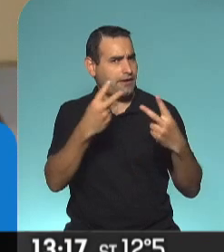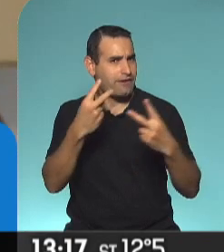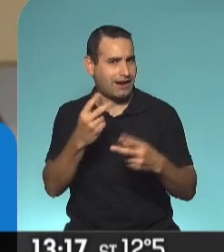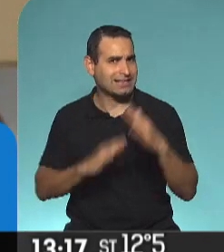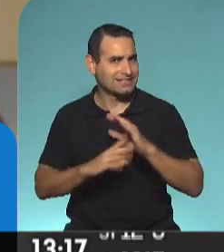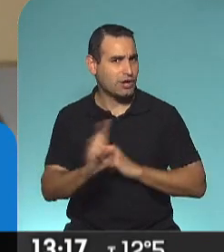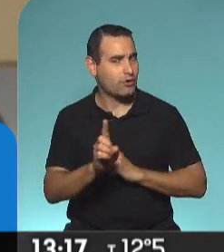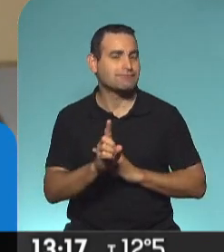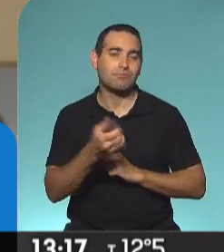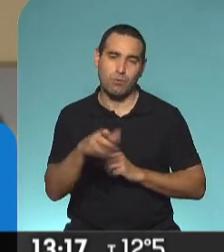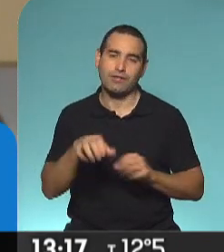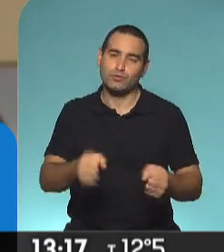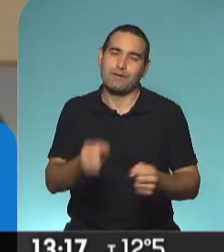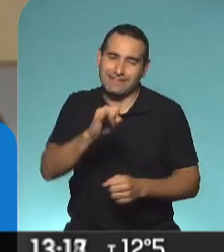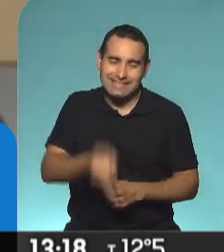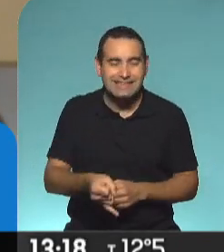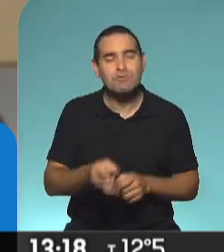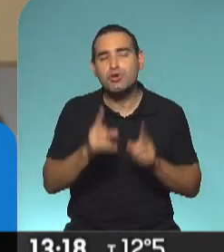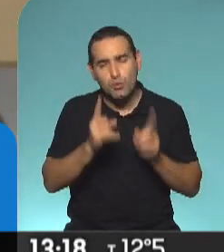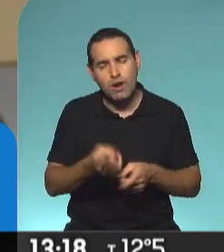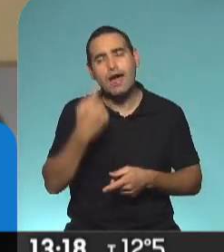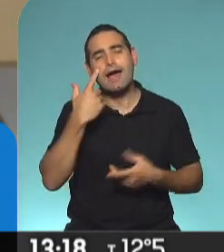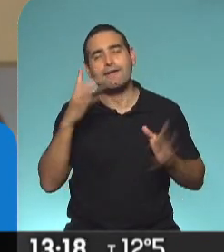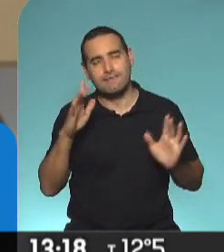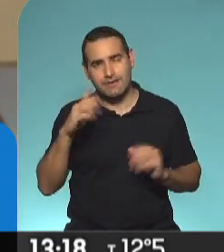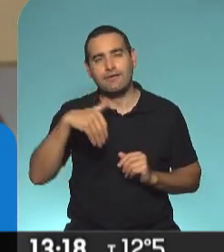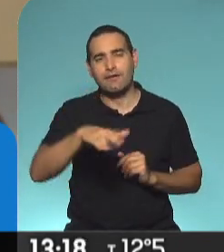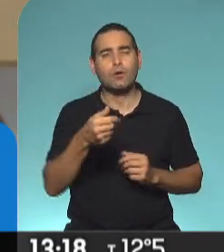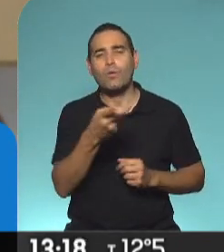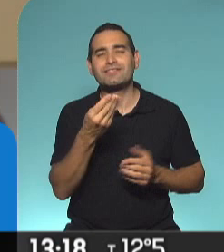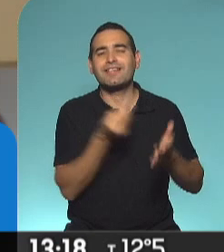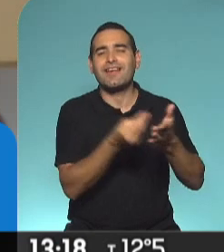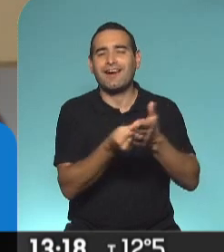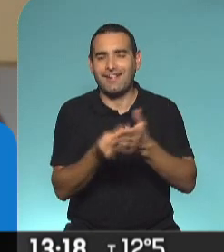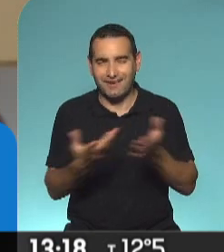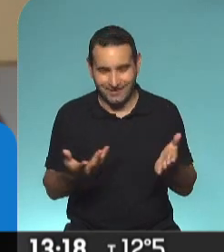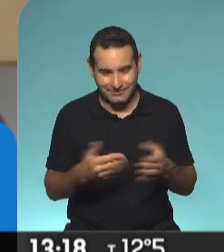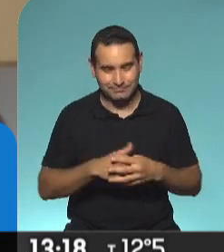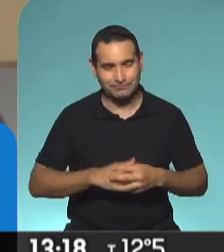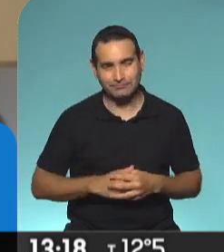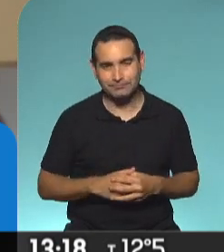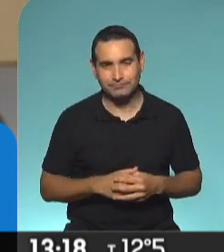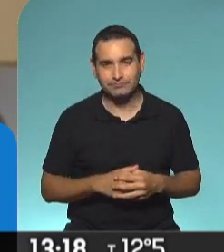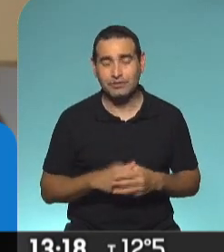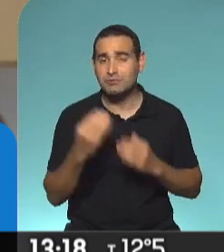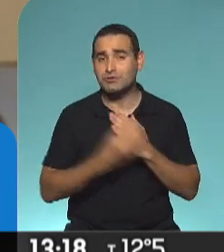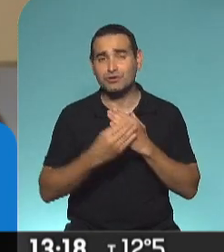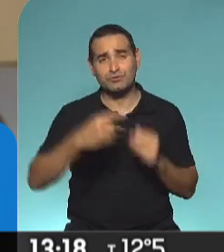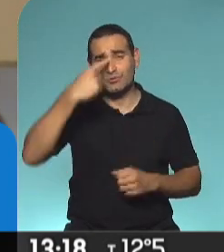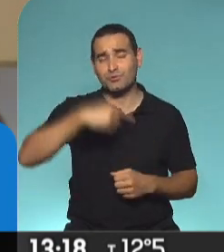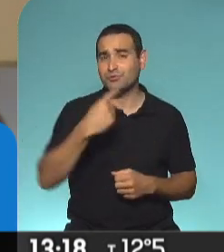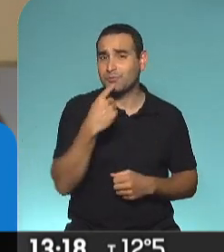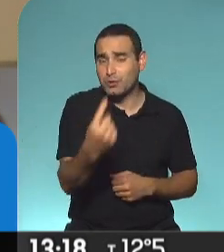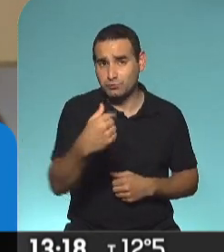pueda tener una suspensión temporaria de toda manera veremos la cantidad de tarjetas que eso significa y el impacto que tiene el ministro la última pregunta